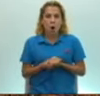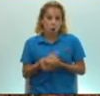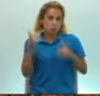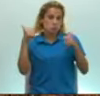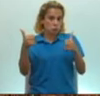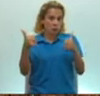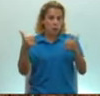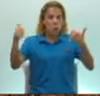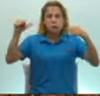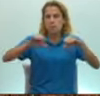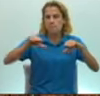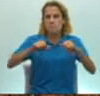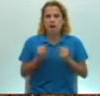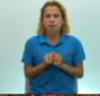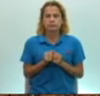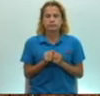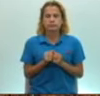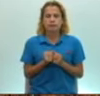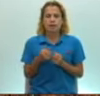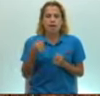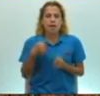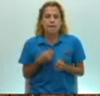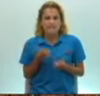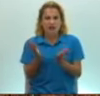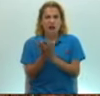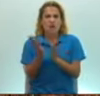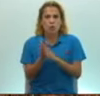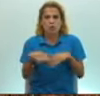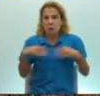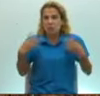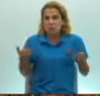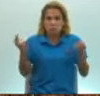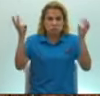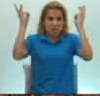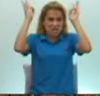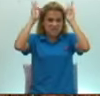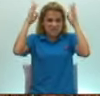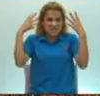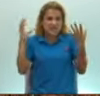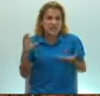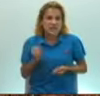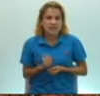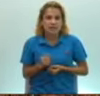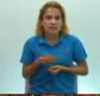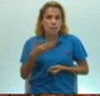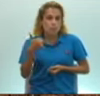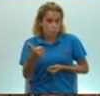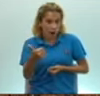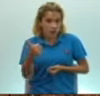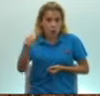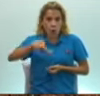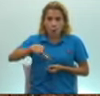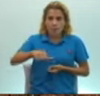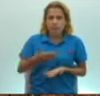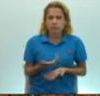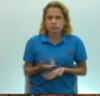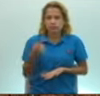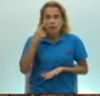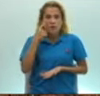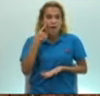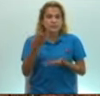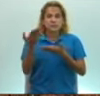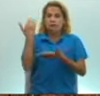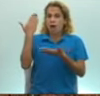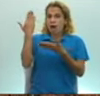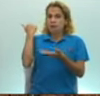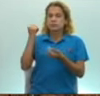y decir, pues son muy positivos o son negativos. Y mis alumnos a veces me preguntan en el aula, profe, entonces Julio César es bueno o es malo. Ya lo habíamos